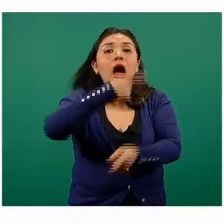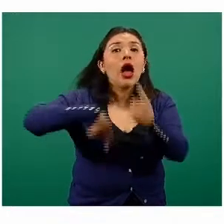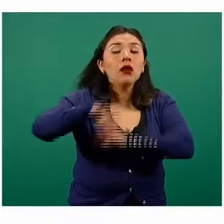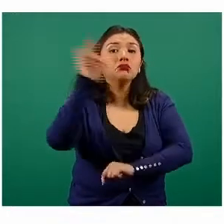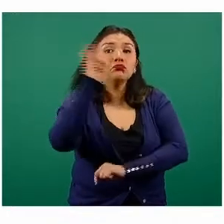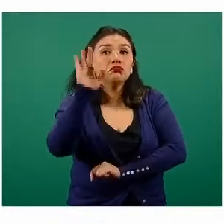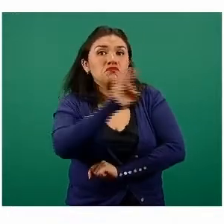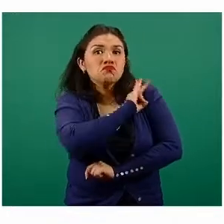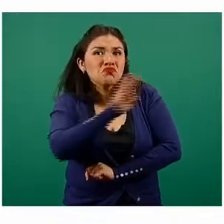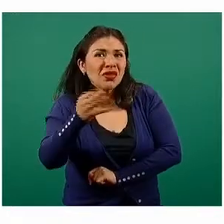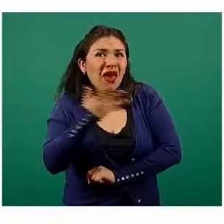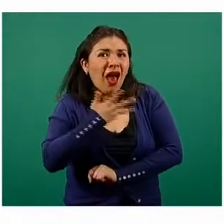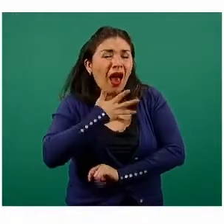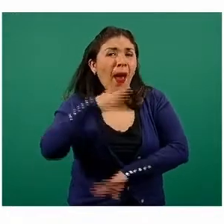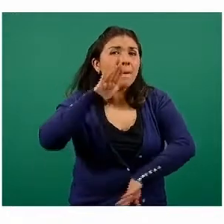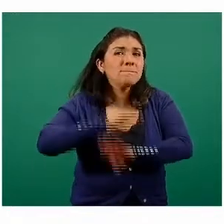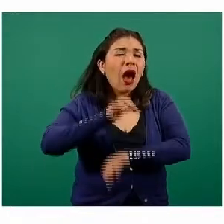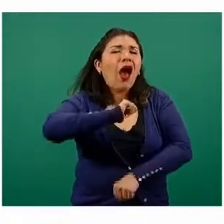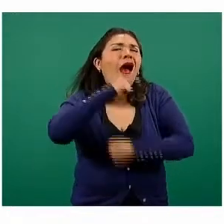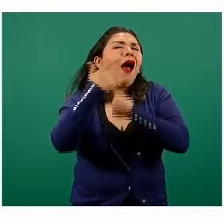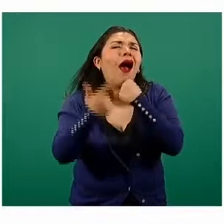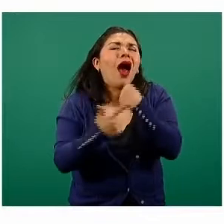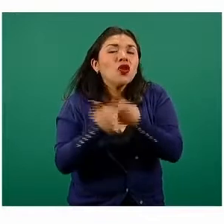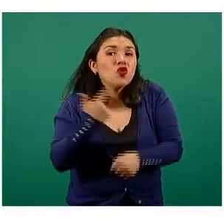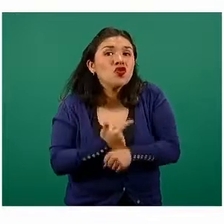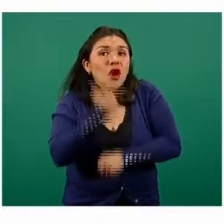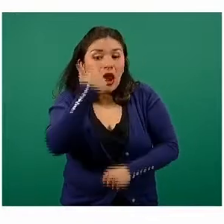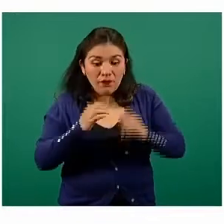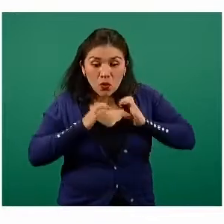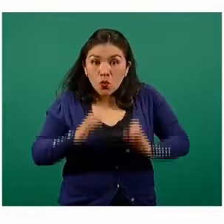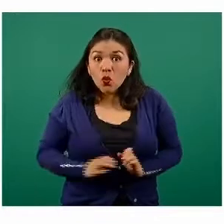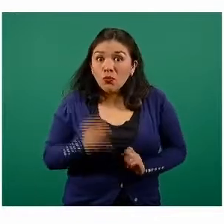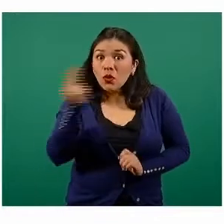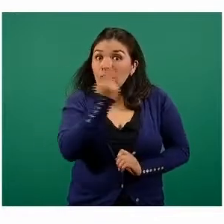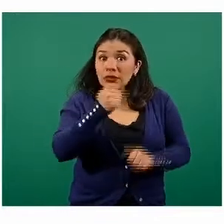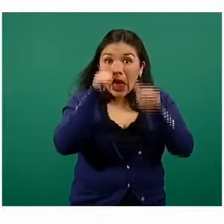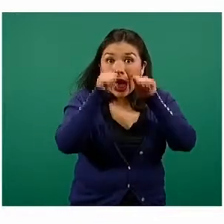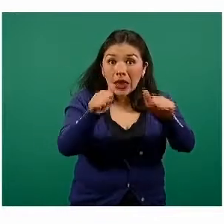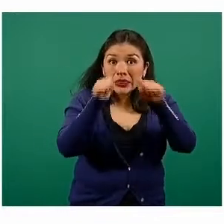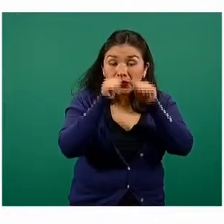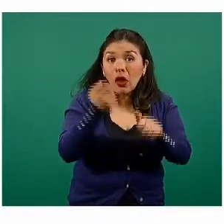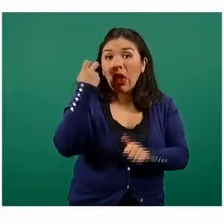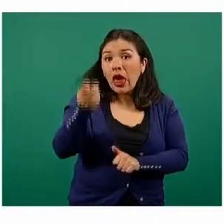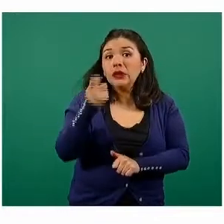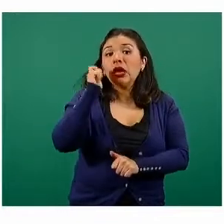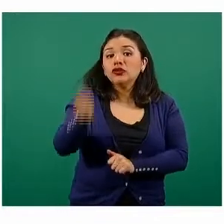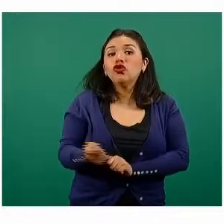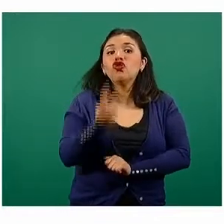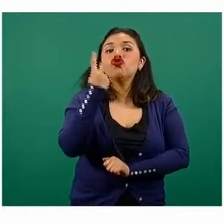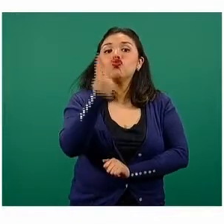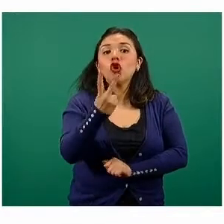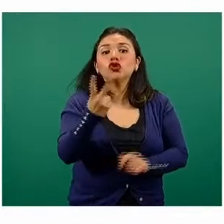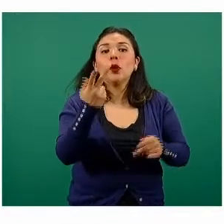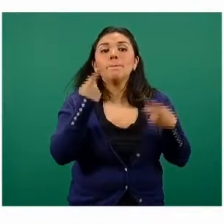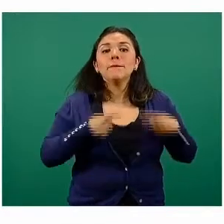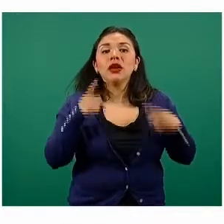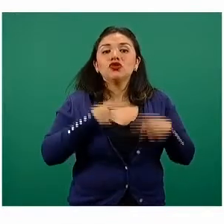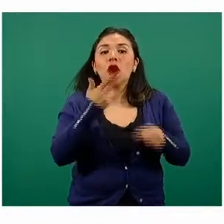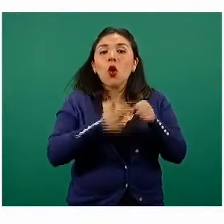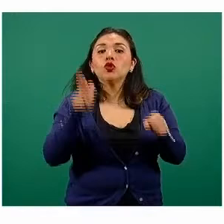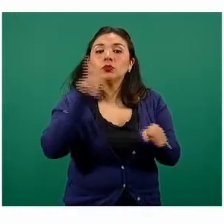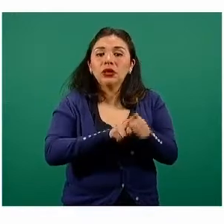pudieran tener una condición de mayor gravedad, que en este momento representan 2 hospitalizados